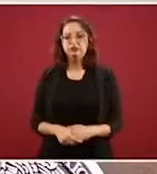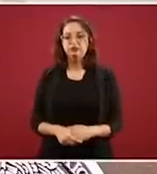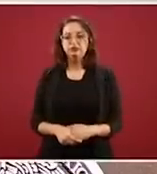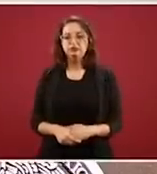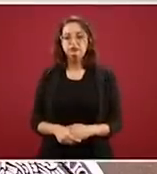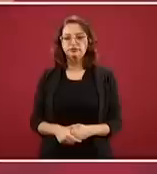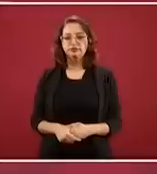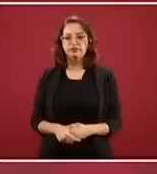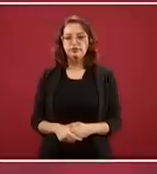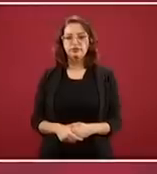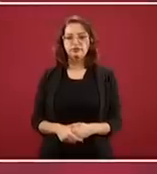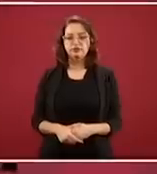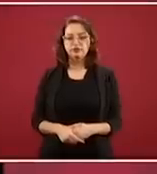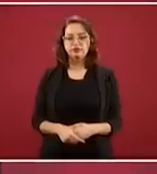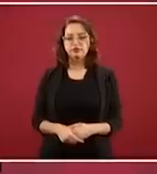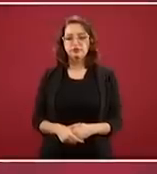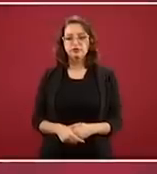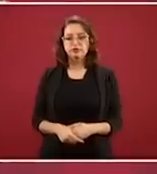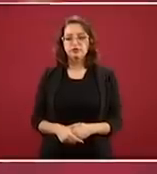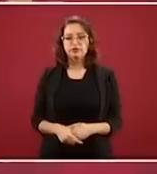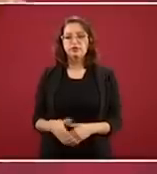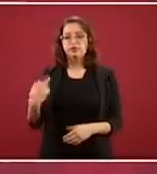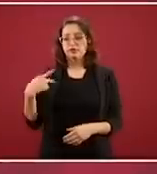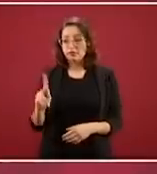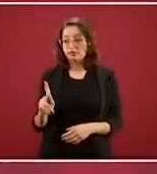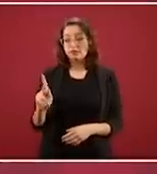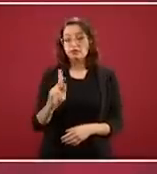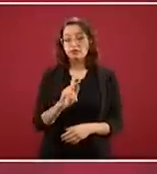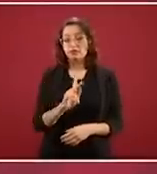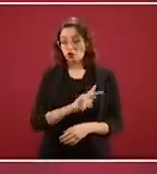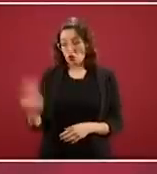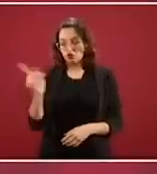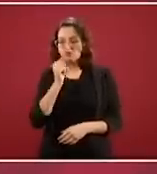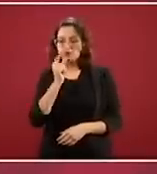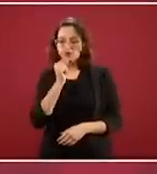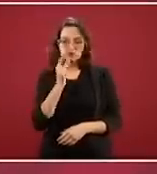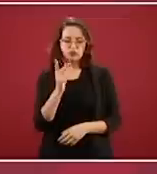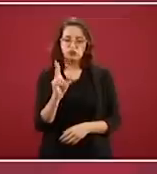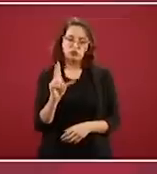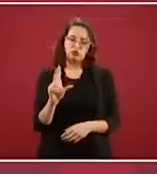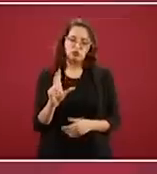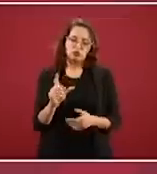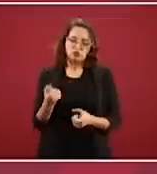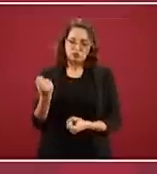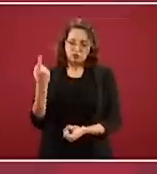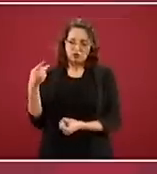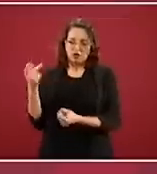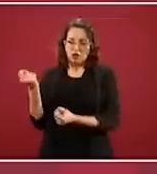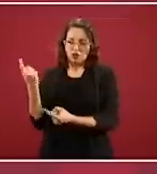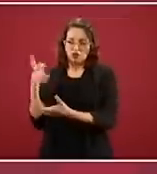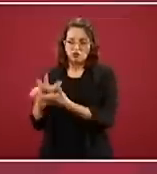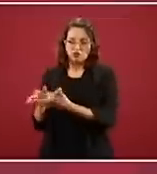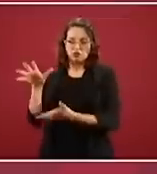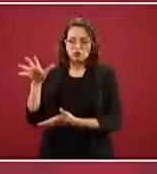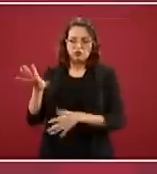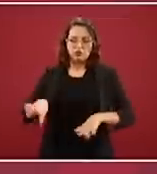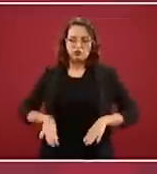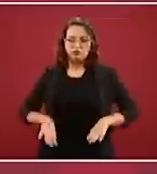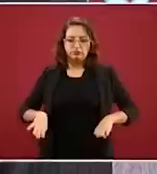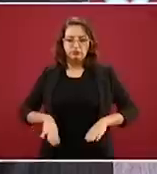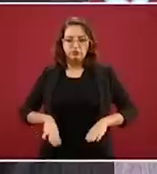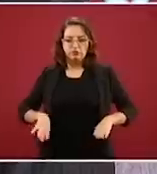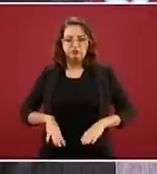El comportamiento, no de todos, de muchos elementos o de algunos elementos de la Policía Federal,